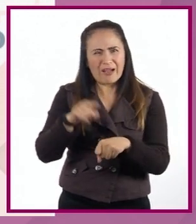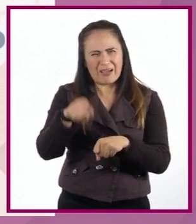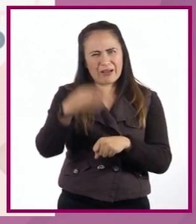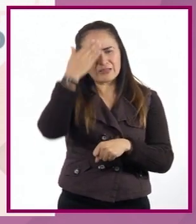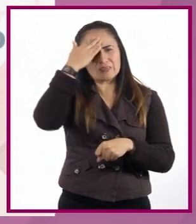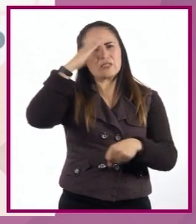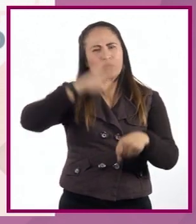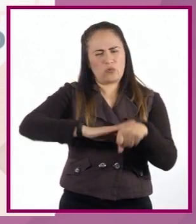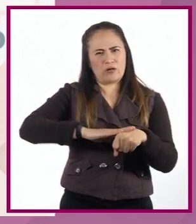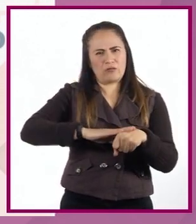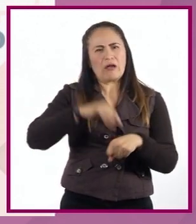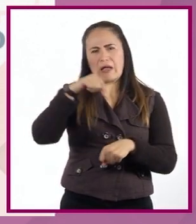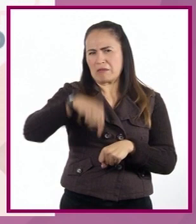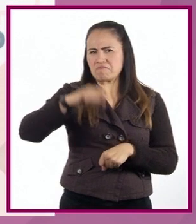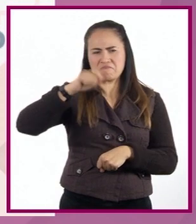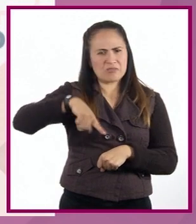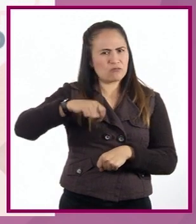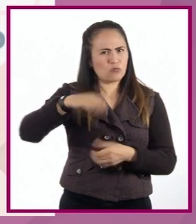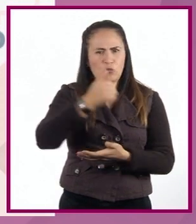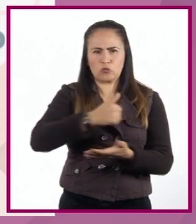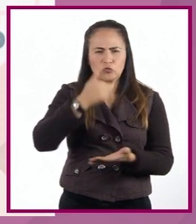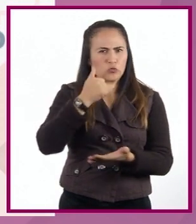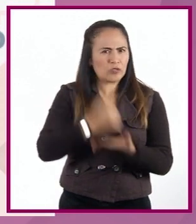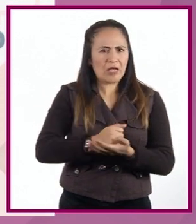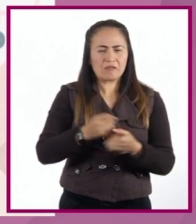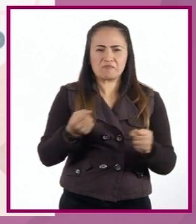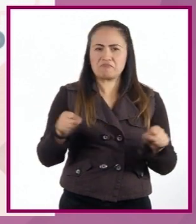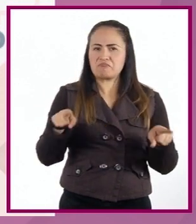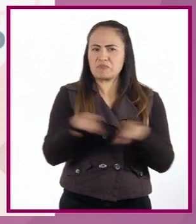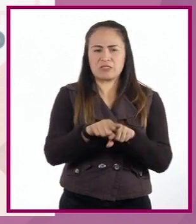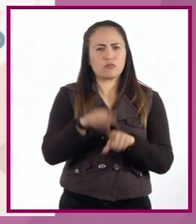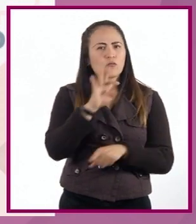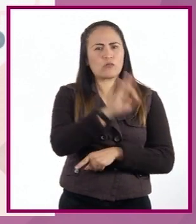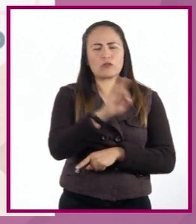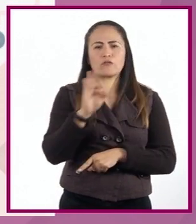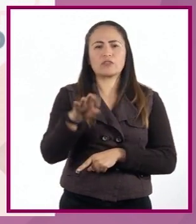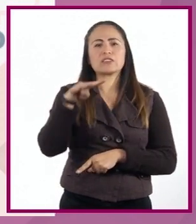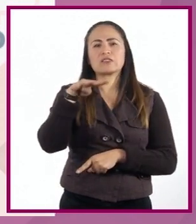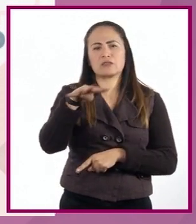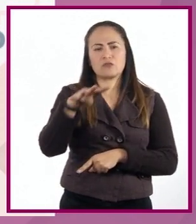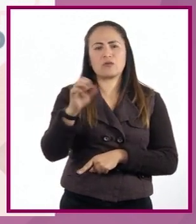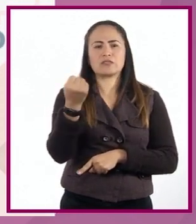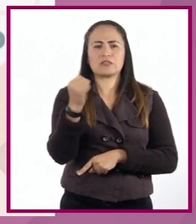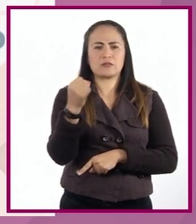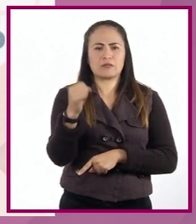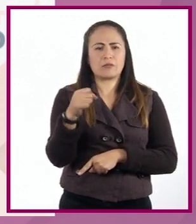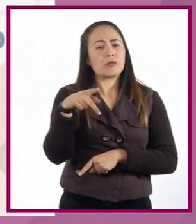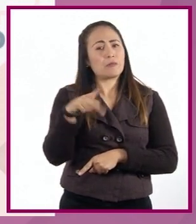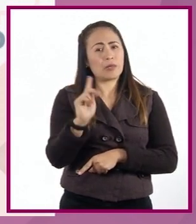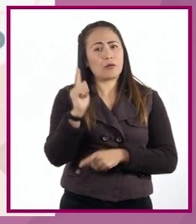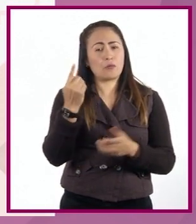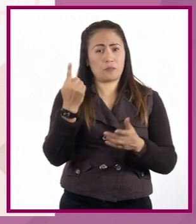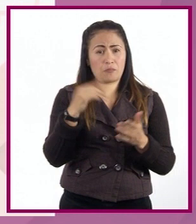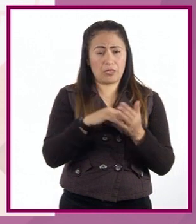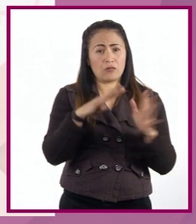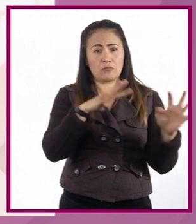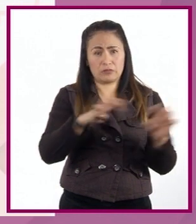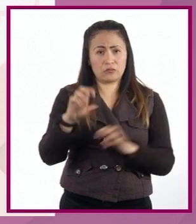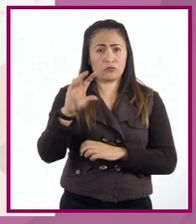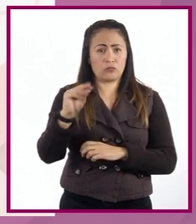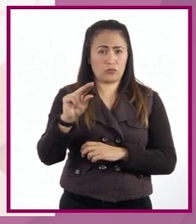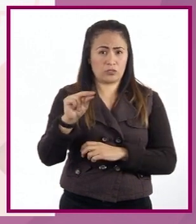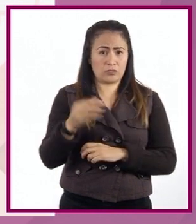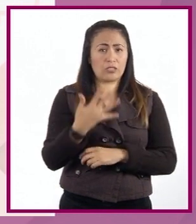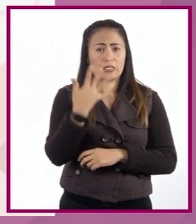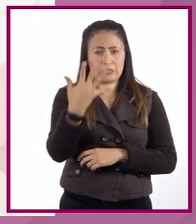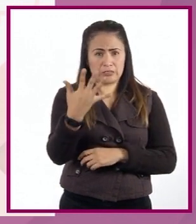terremoto ocurrido en esta ciudad, el mismo 19 de septiembre, pero de 1985, de